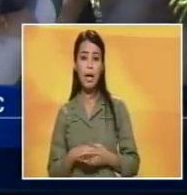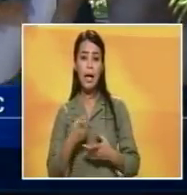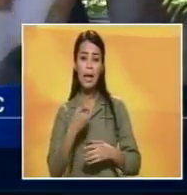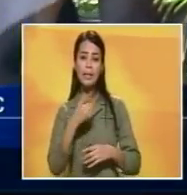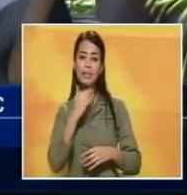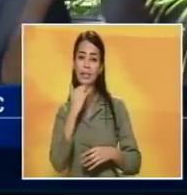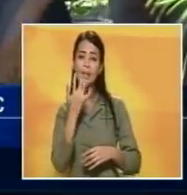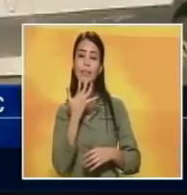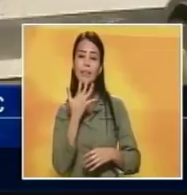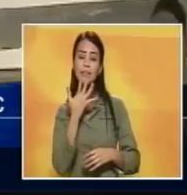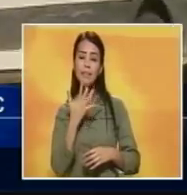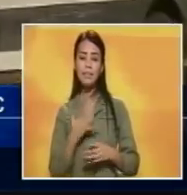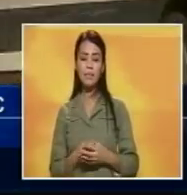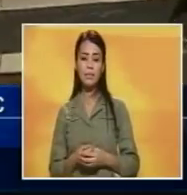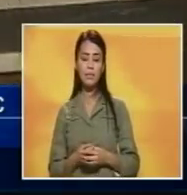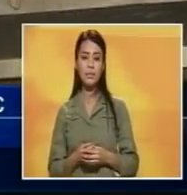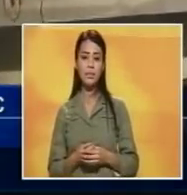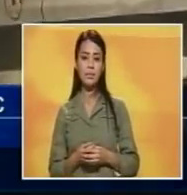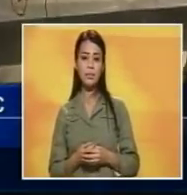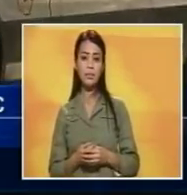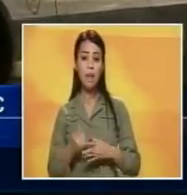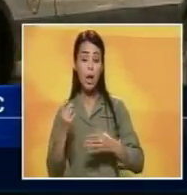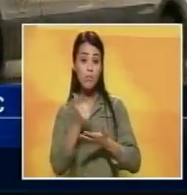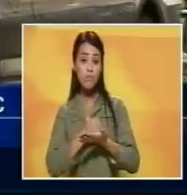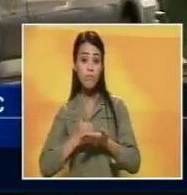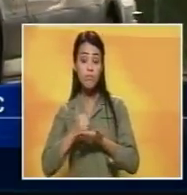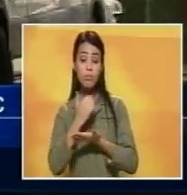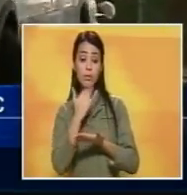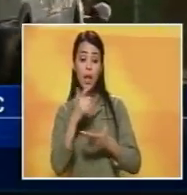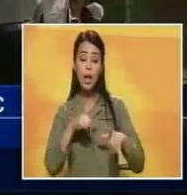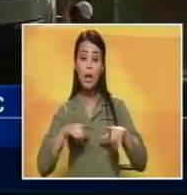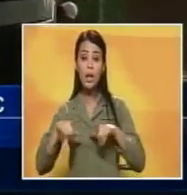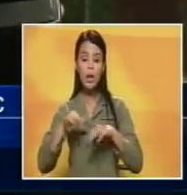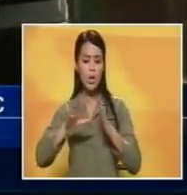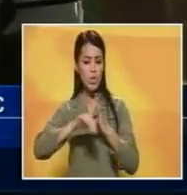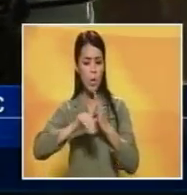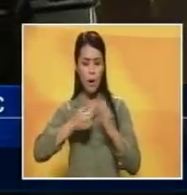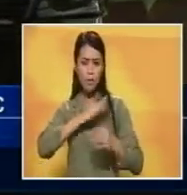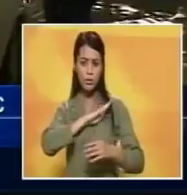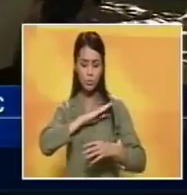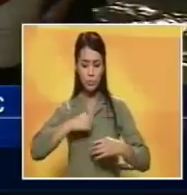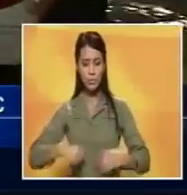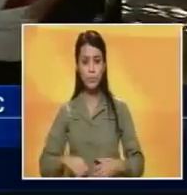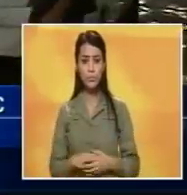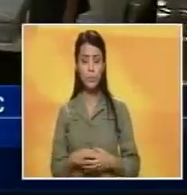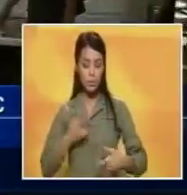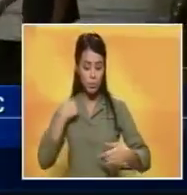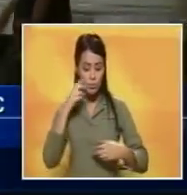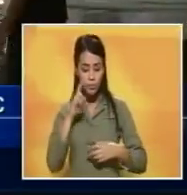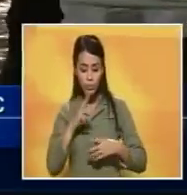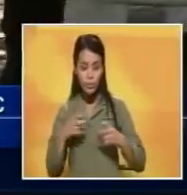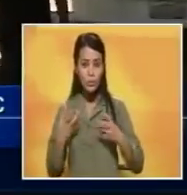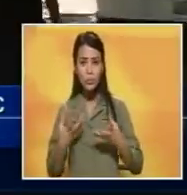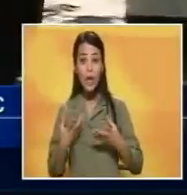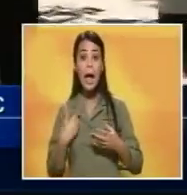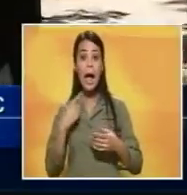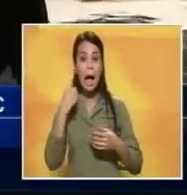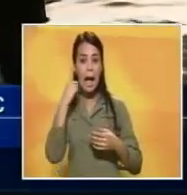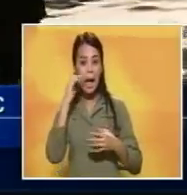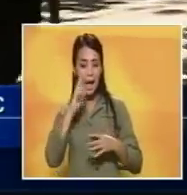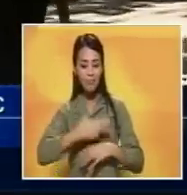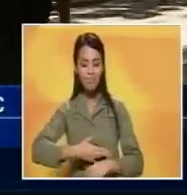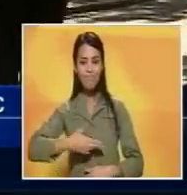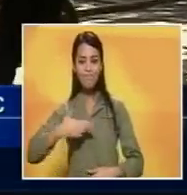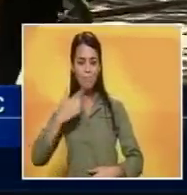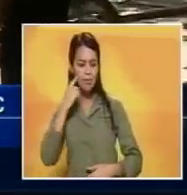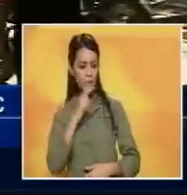Martín, cerca de un establecimiento farmacéutico, e intentaron robar sus pertenencias. Al revisarlo, se percataron de que este poseía